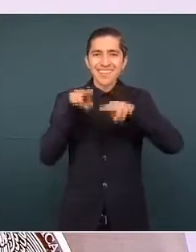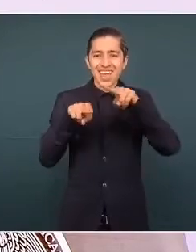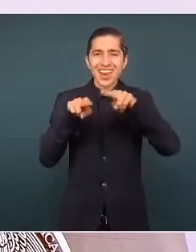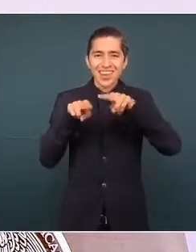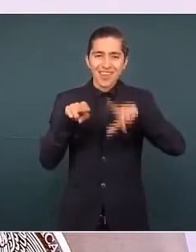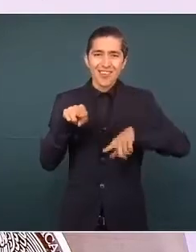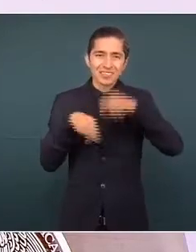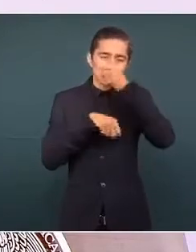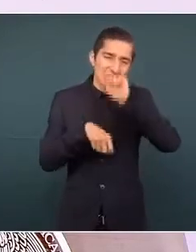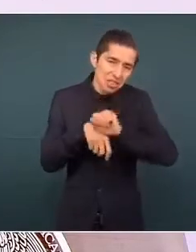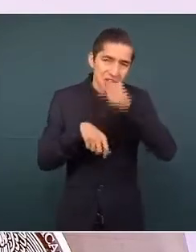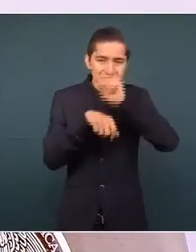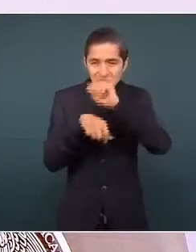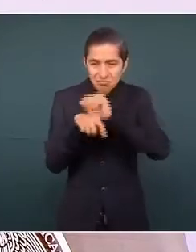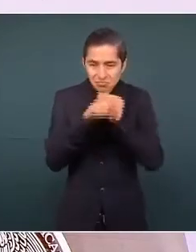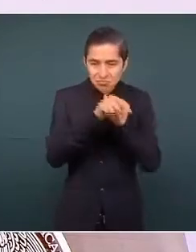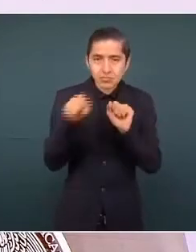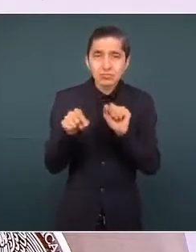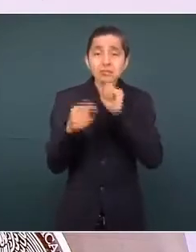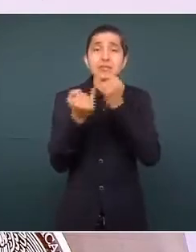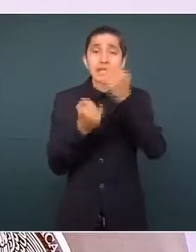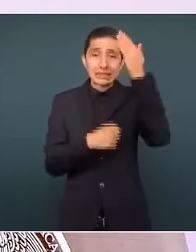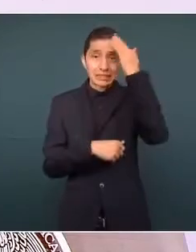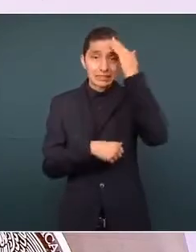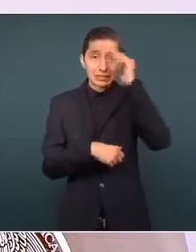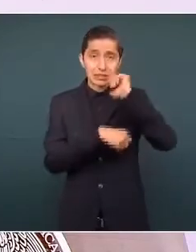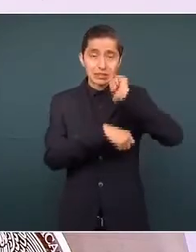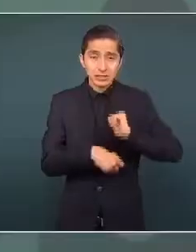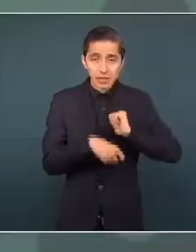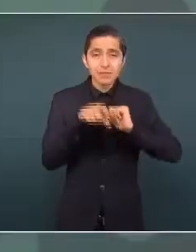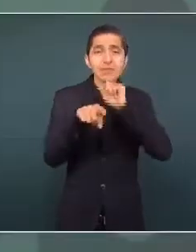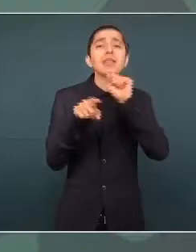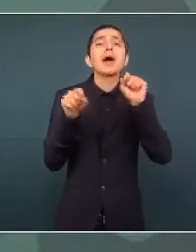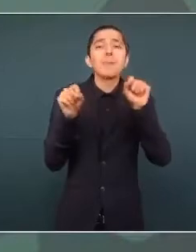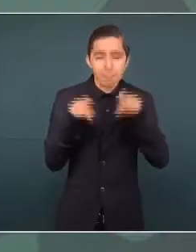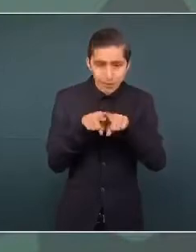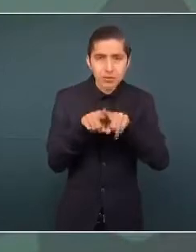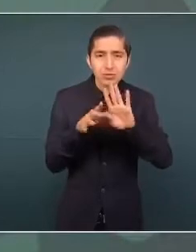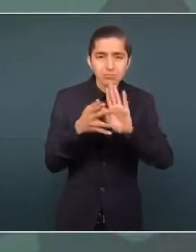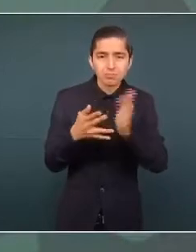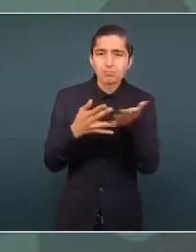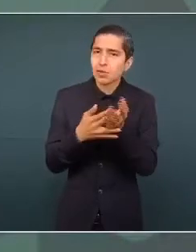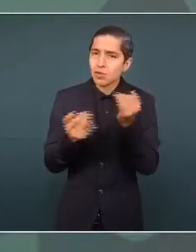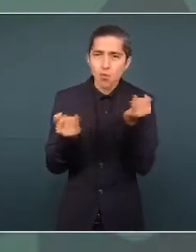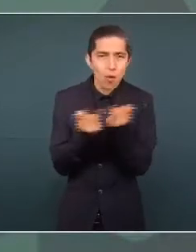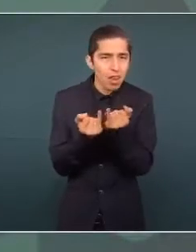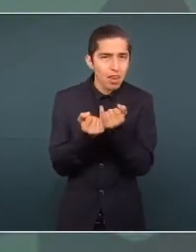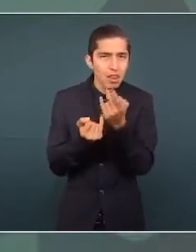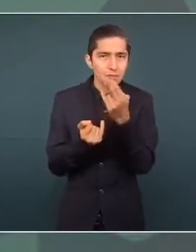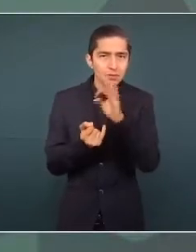gobierno, excepto los titulares, que también tuvieron que reducirse en la misma proporción.